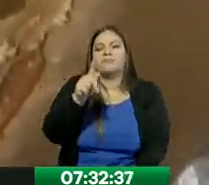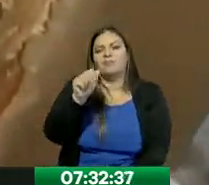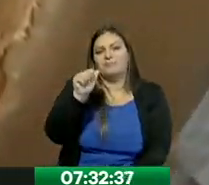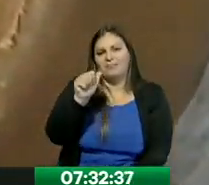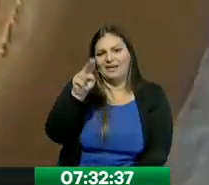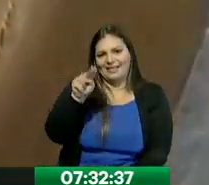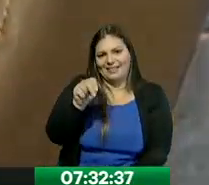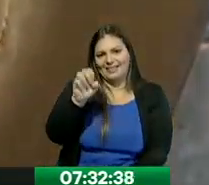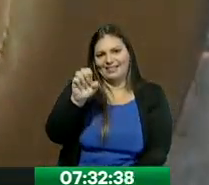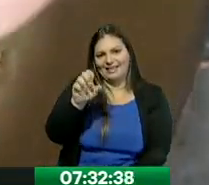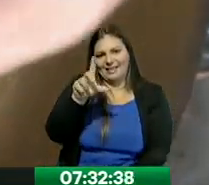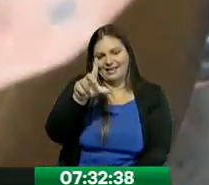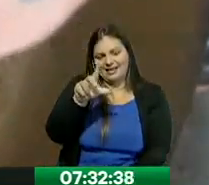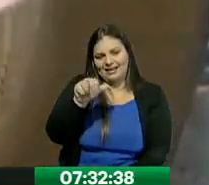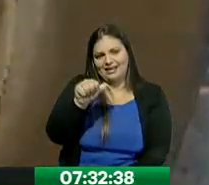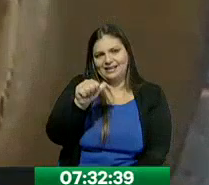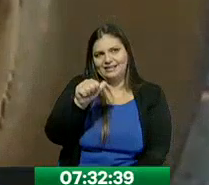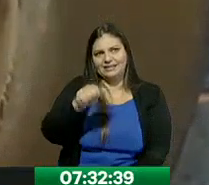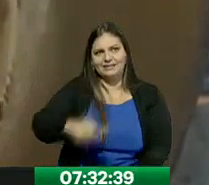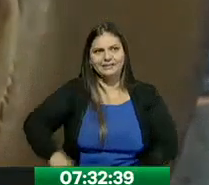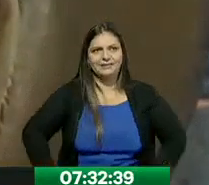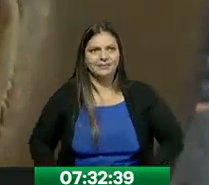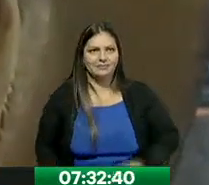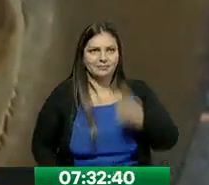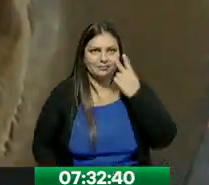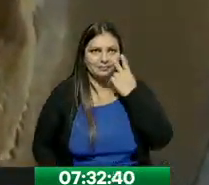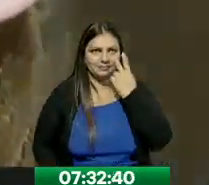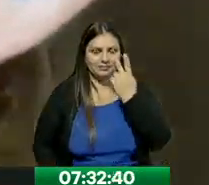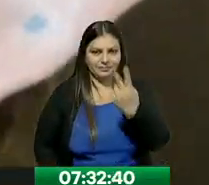está en estado sólido, en estado